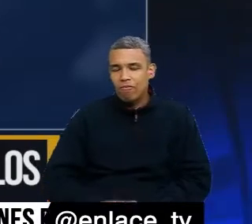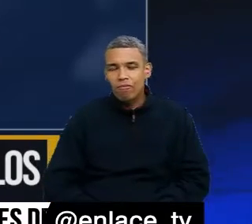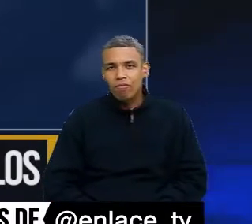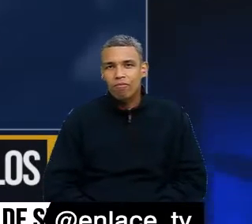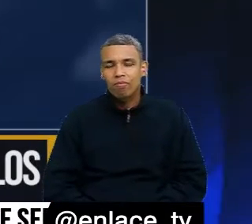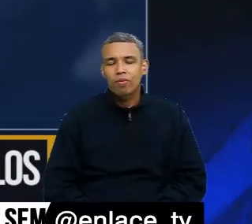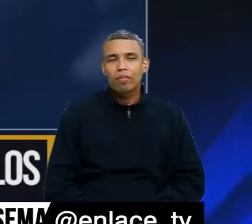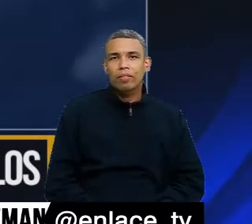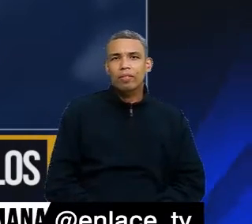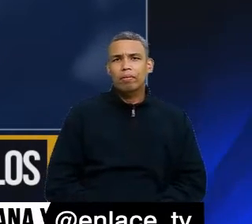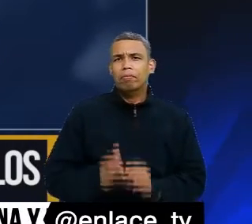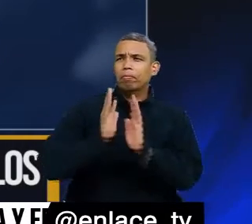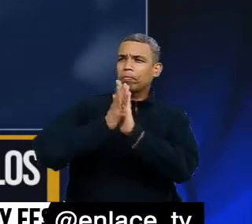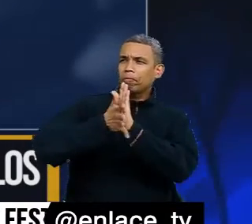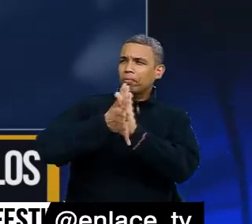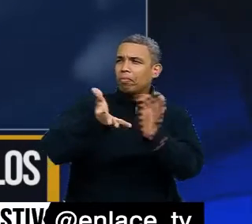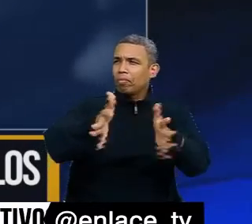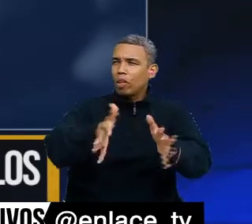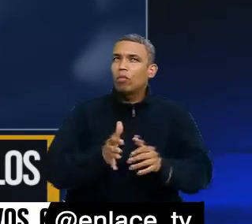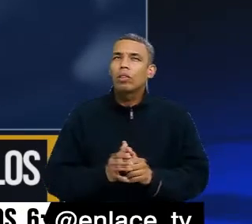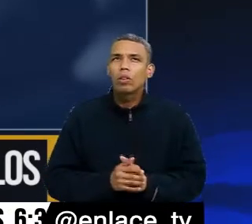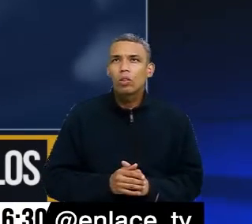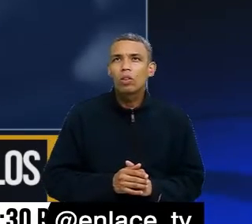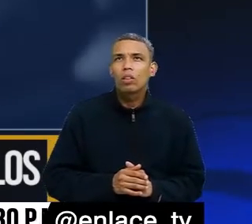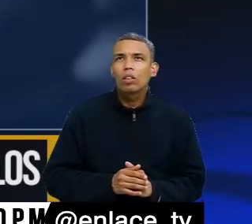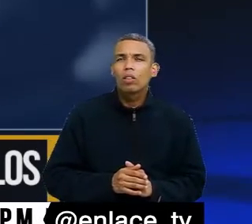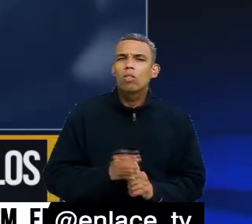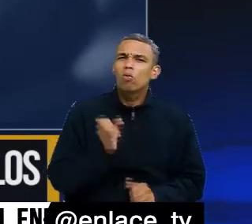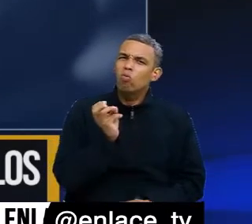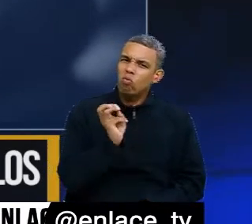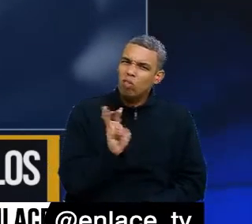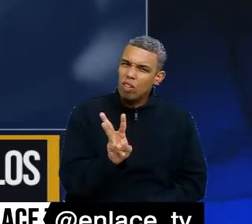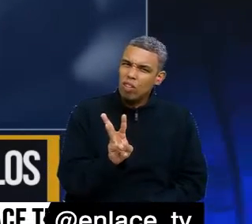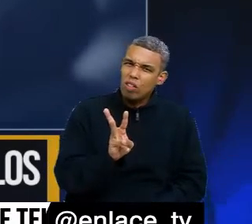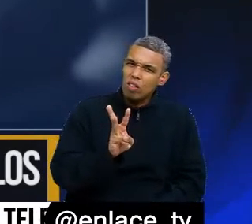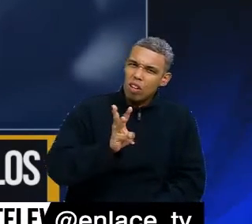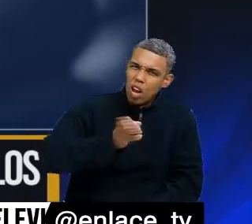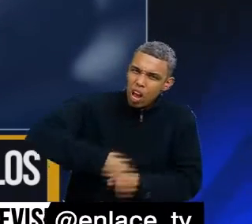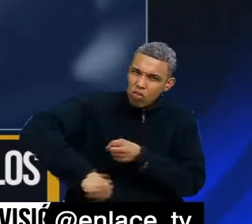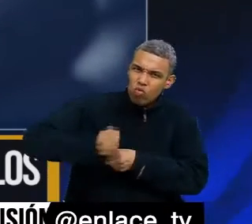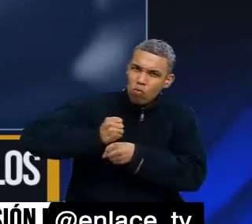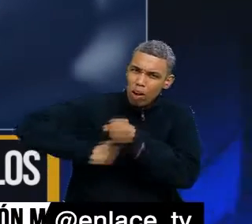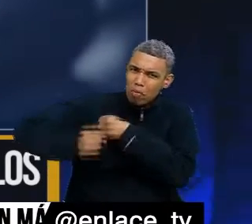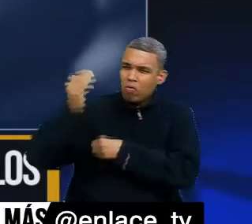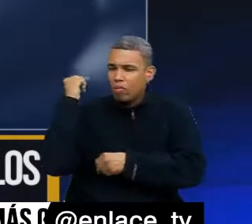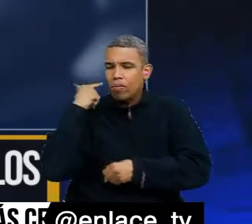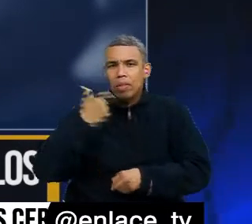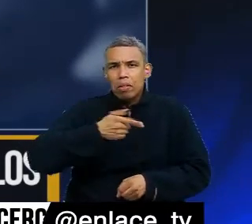inicié hace más o menos unos 13 años como lo que llaman juez aficionado,